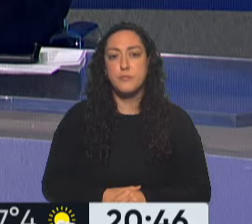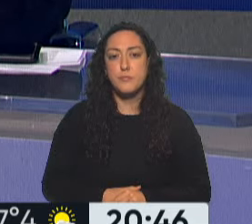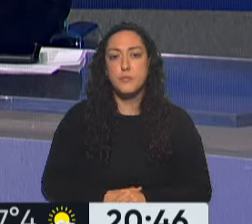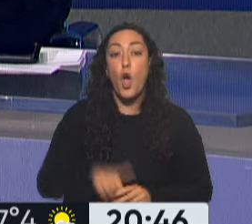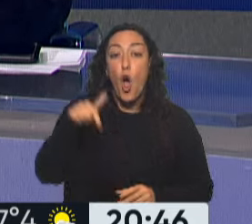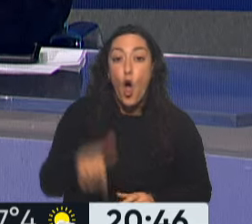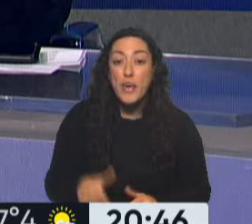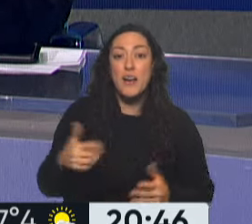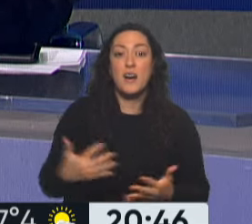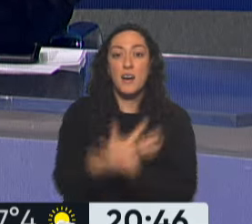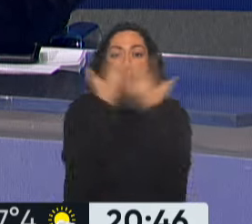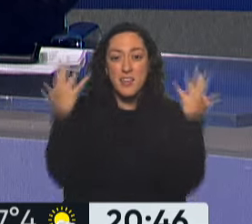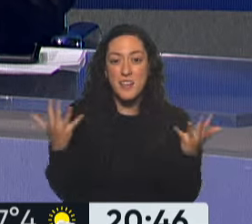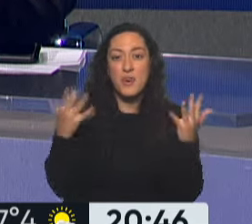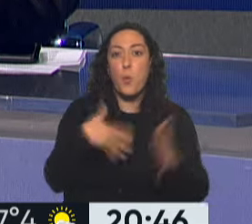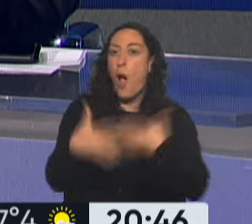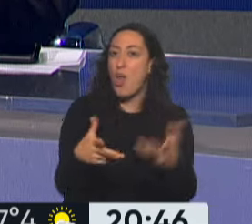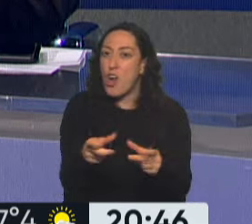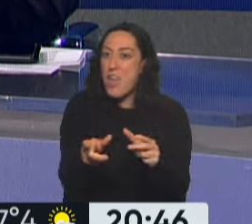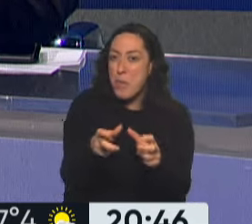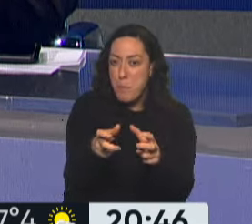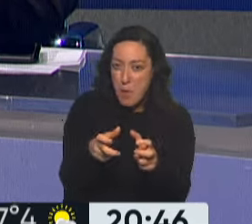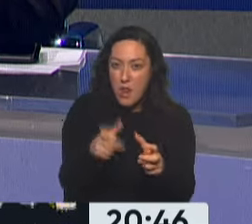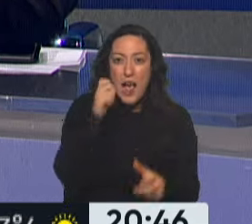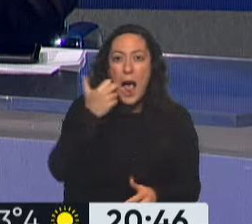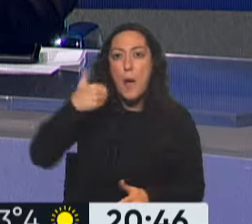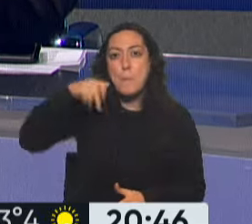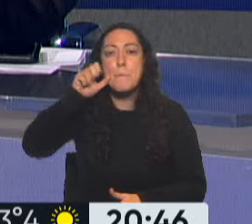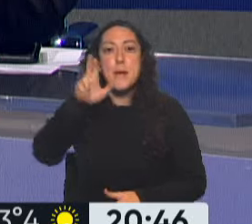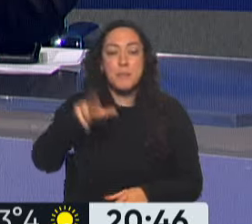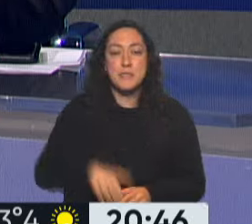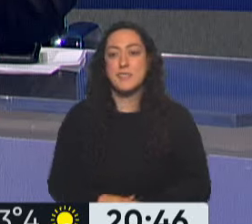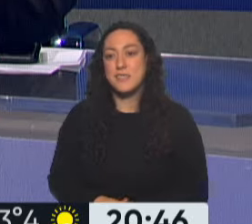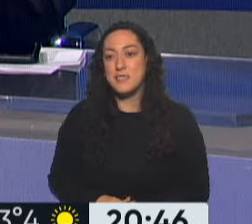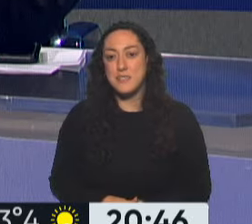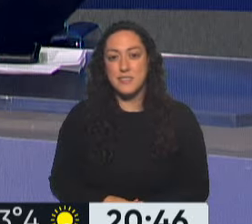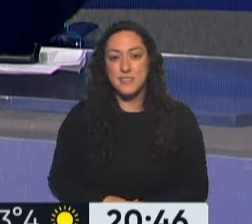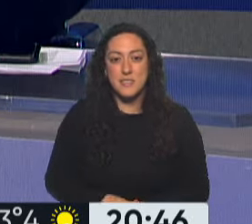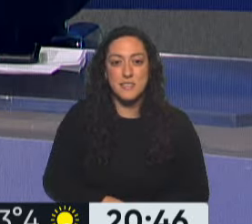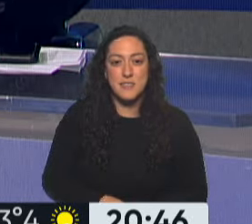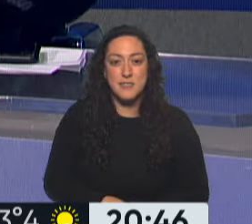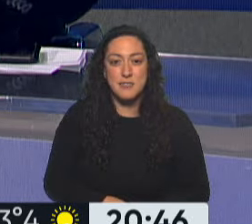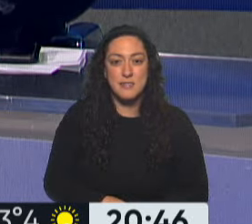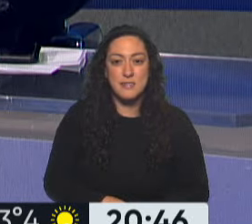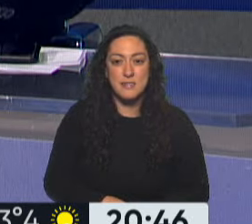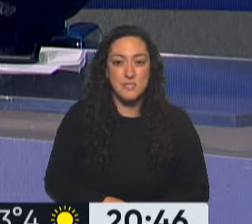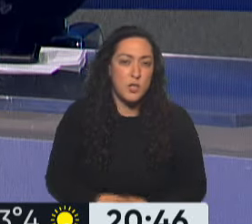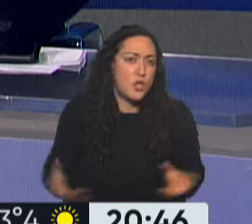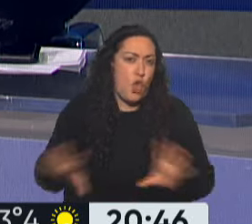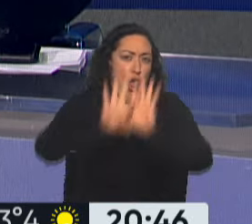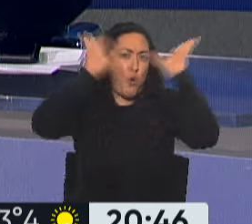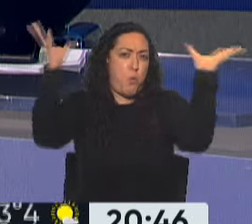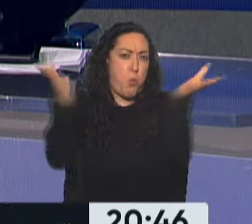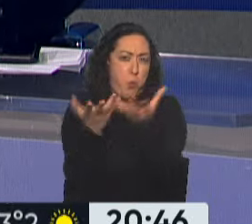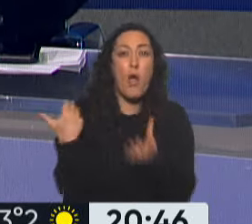Hoy es el día del gamer. El gamer es el que juega videojuegos, claro. Un apasionado. Exactamente. Bueno, opciones hay un montón, ¿eh? En todo el mundo, en la